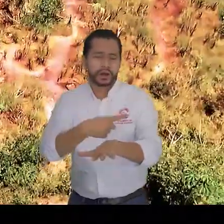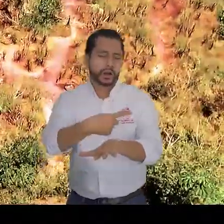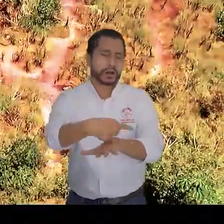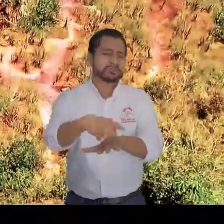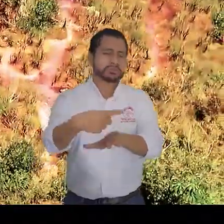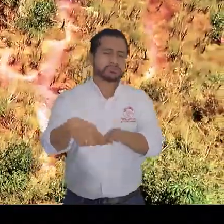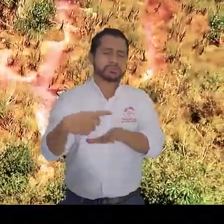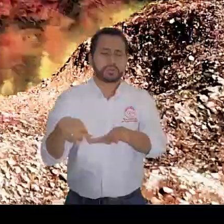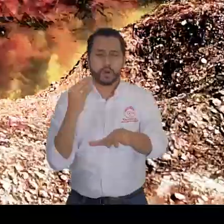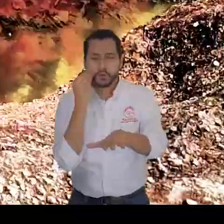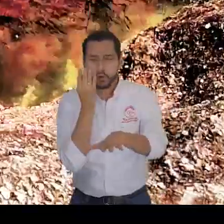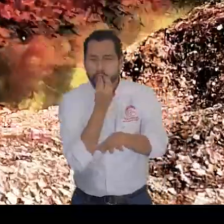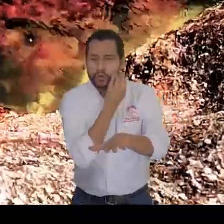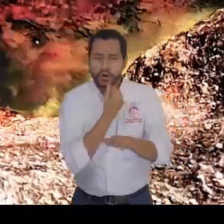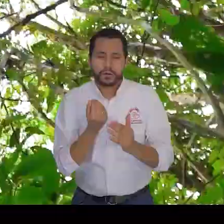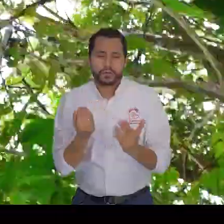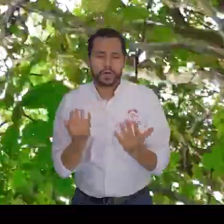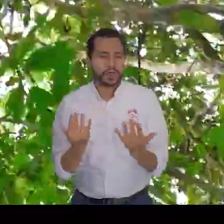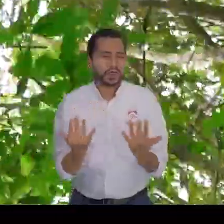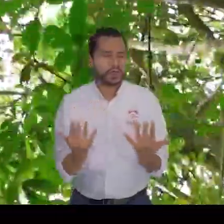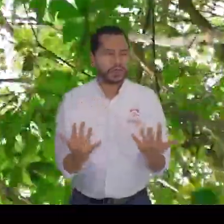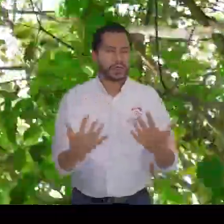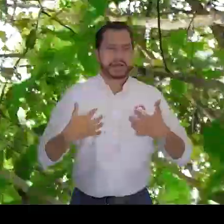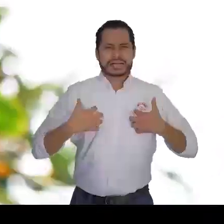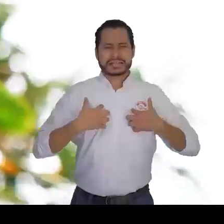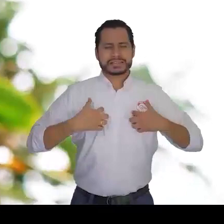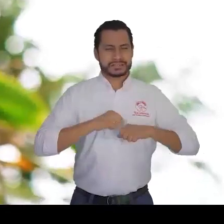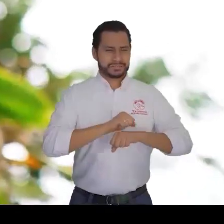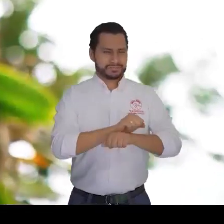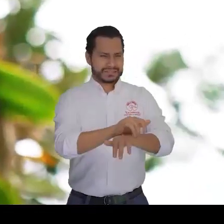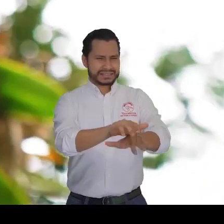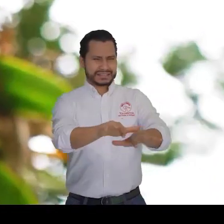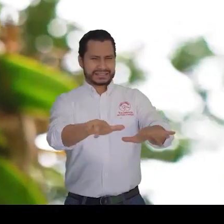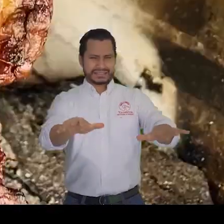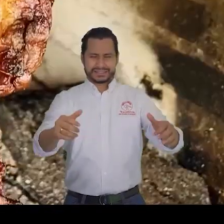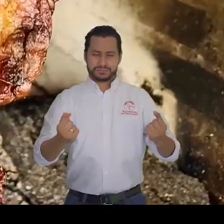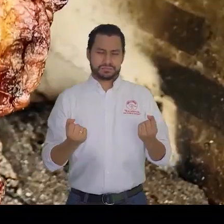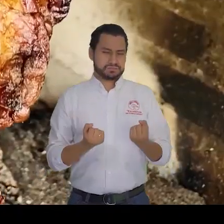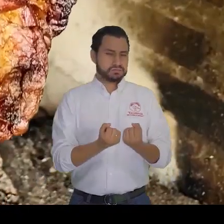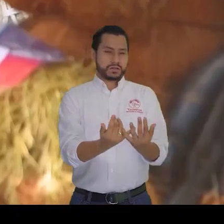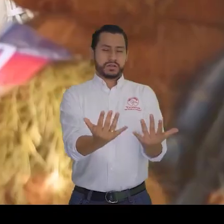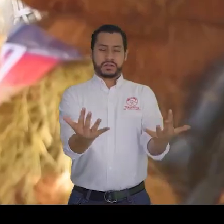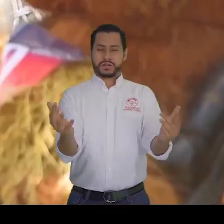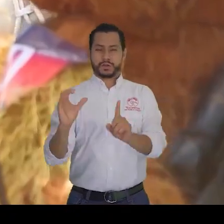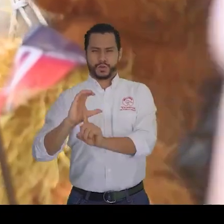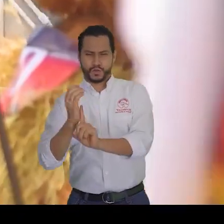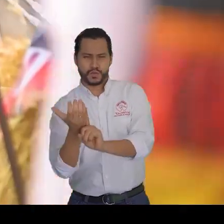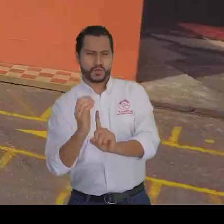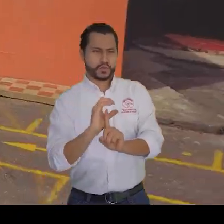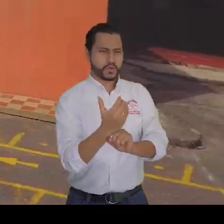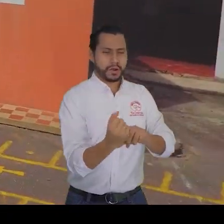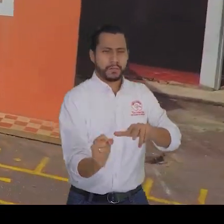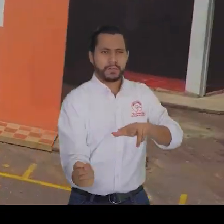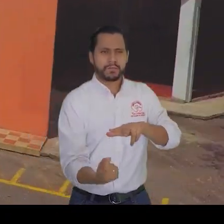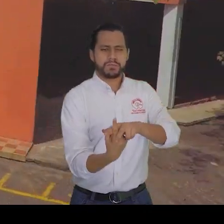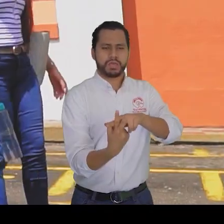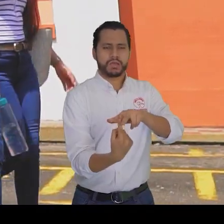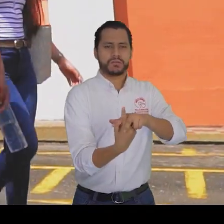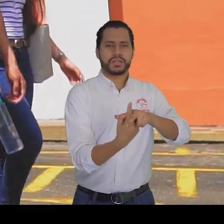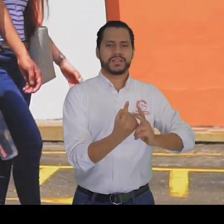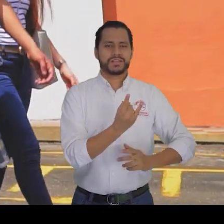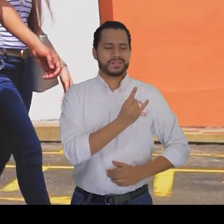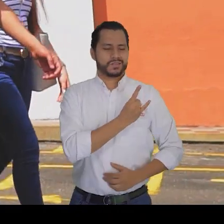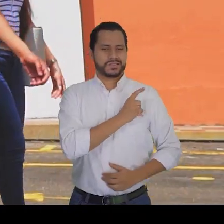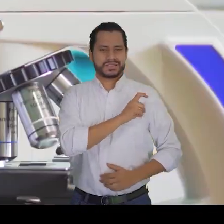el colorido de una rica diversidad de especies de fauna y flora y de una gran variedad etnocultural, surgió